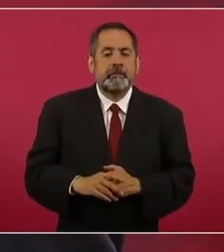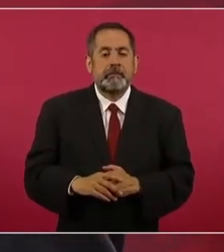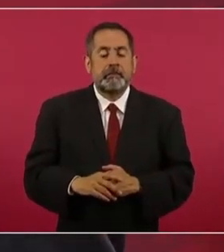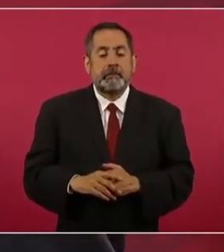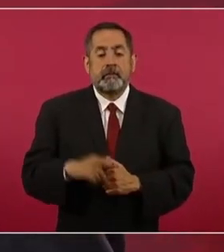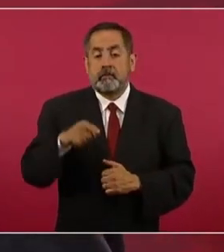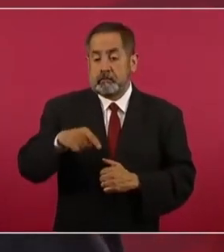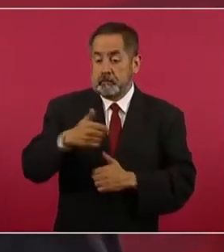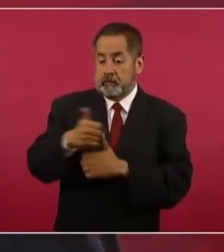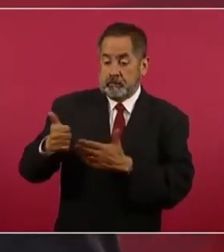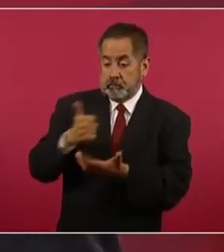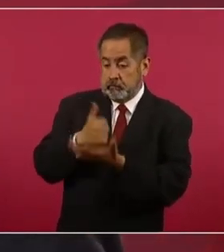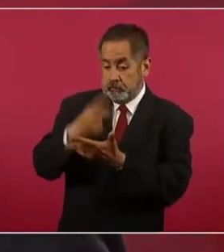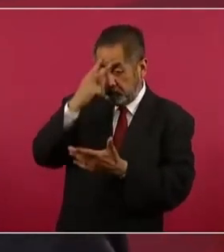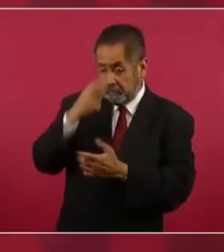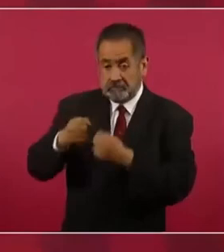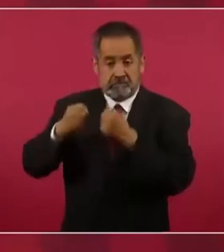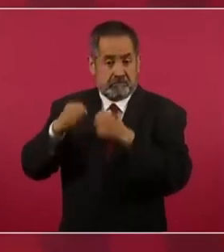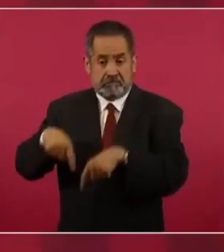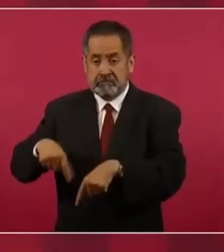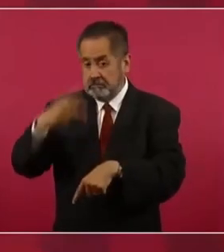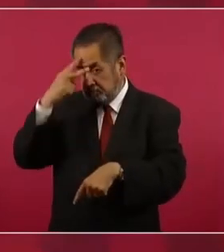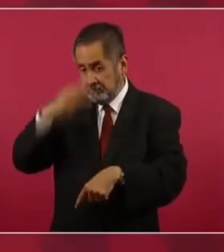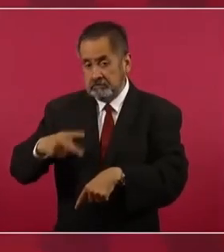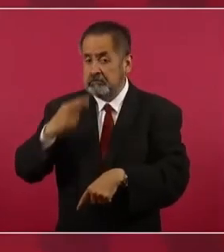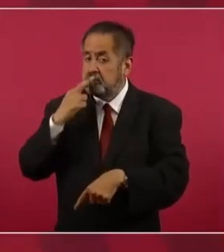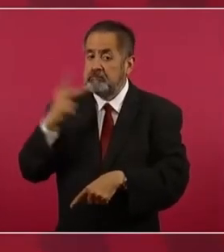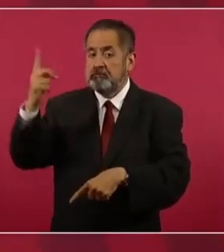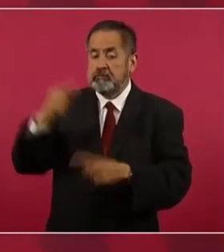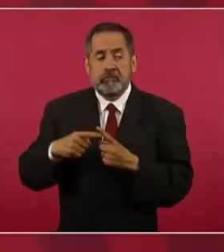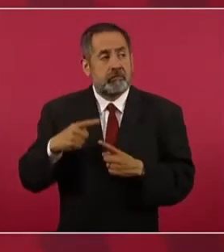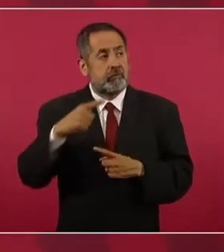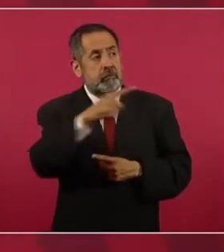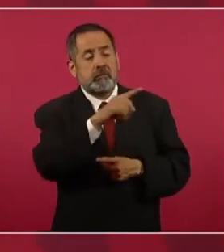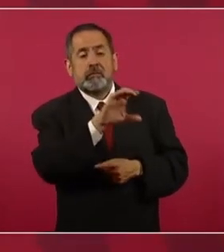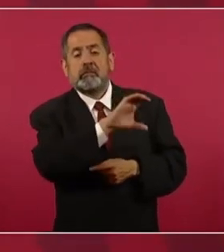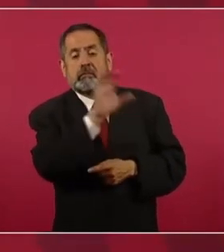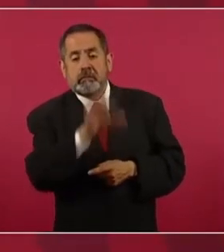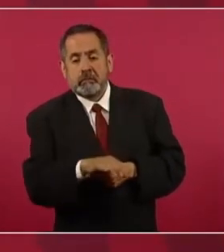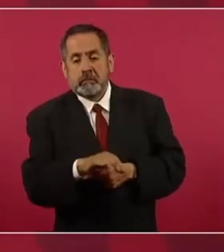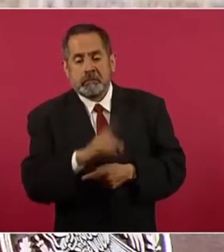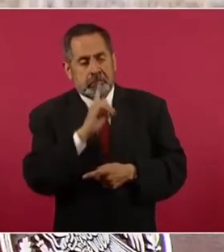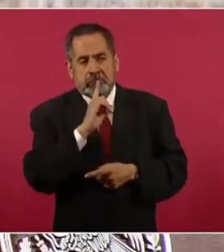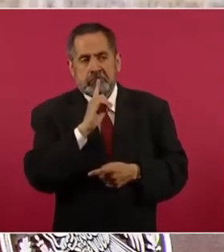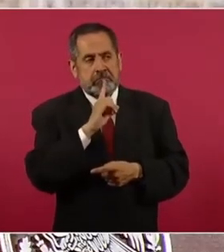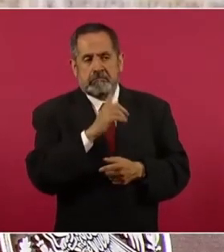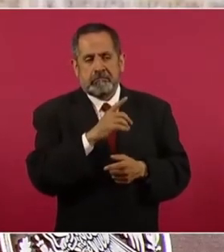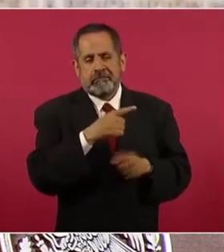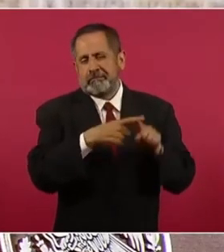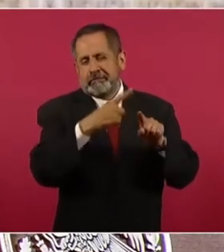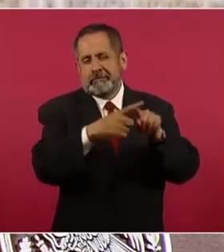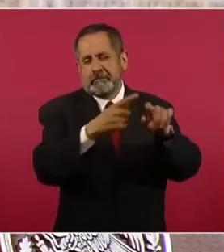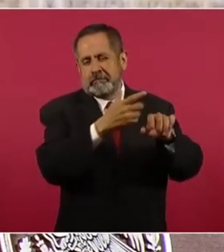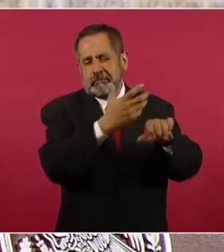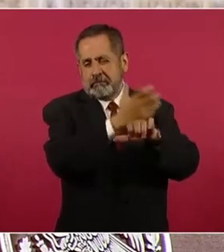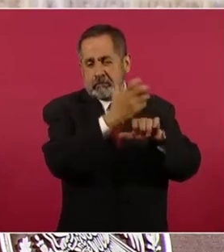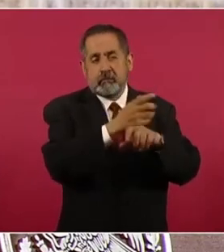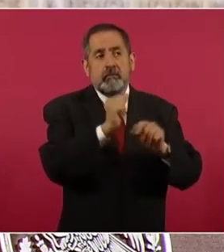Más segura la ciudad que Chicago y que otras ciudades de Estados Unidos y del